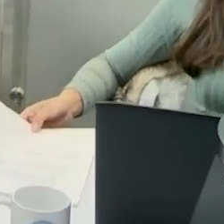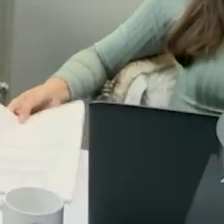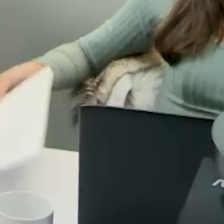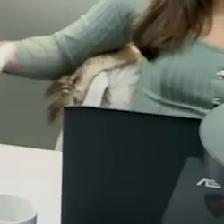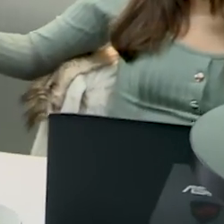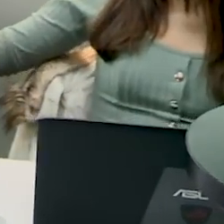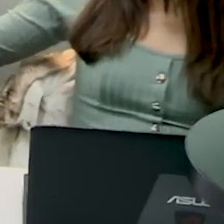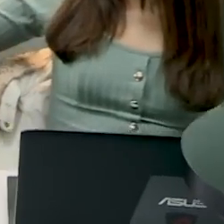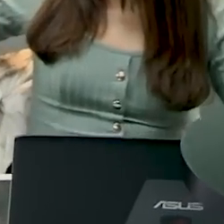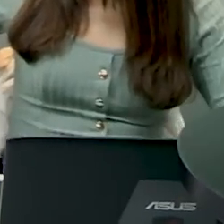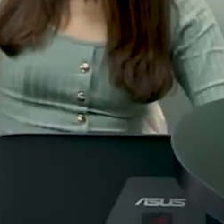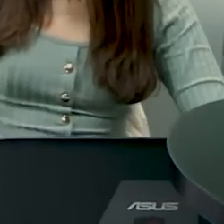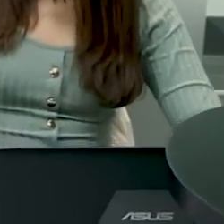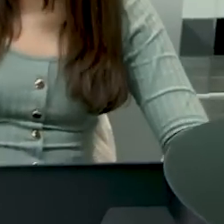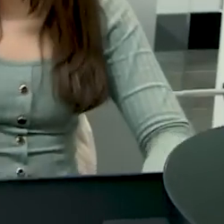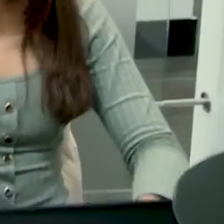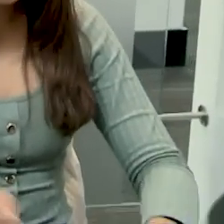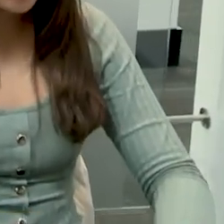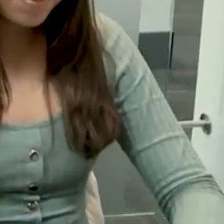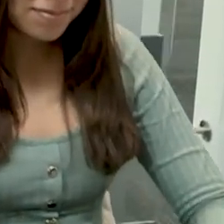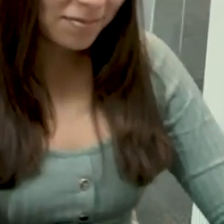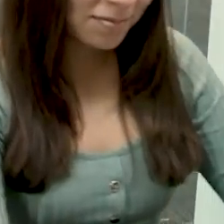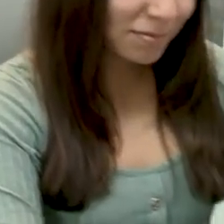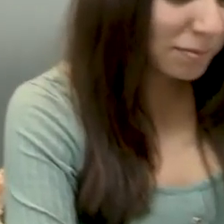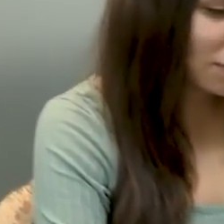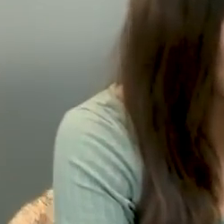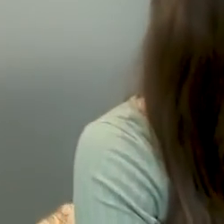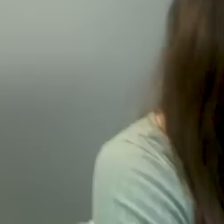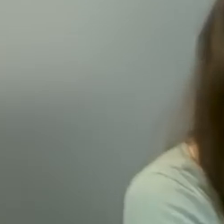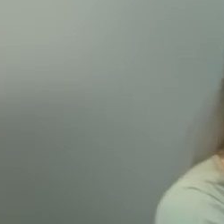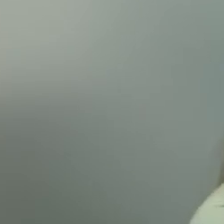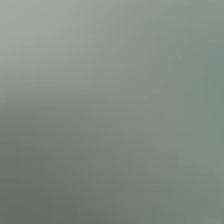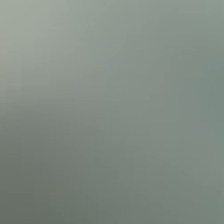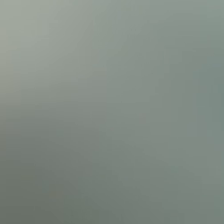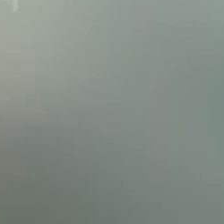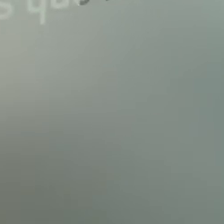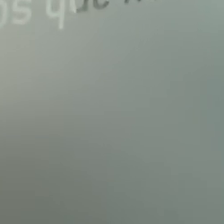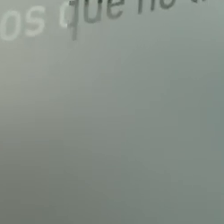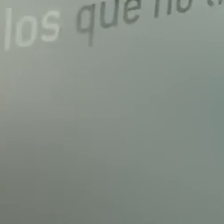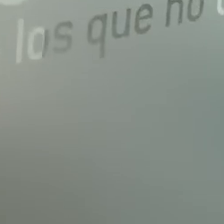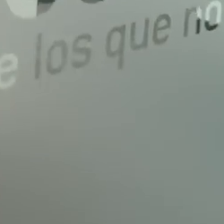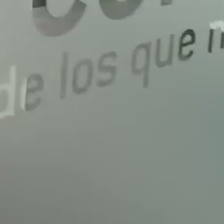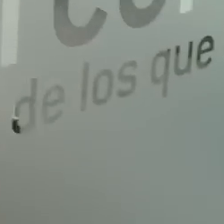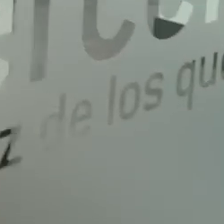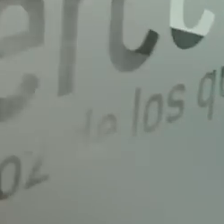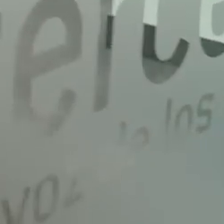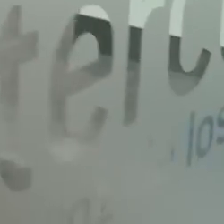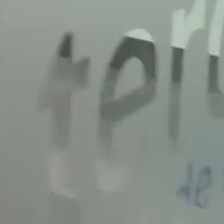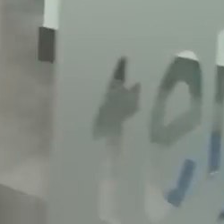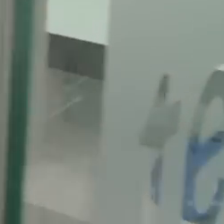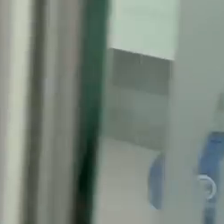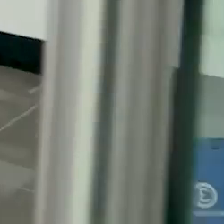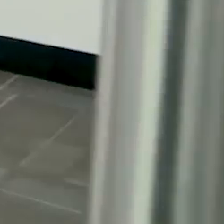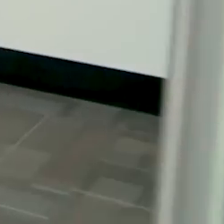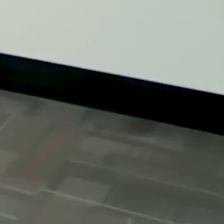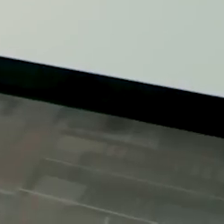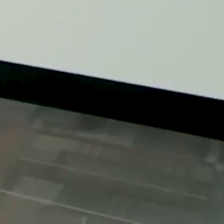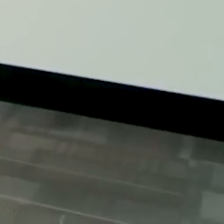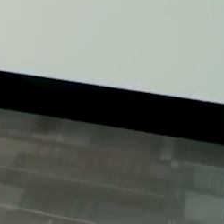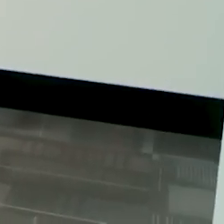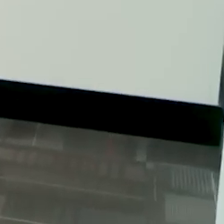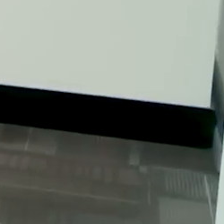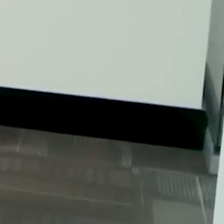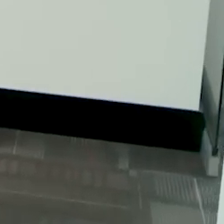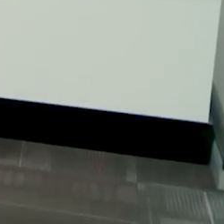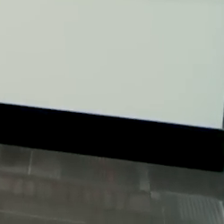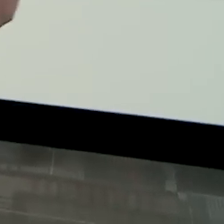Colombia profunda. Gracias. Y poder acompañar el sentimiento popular de una generación que quiere que la dignidad se